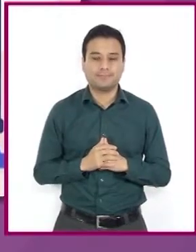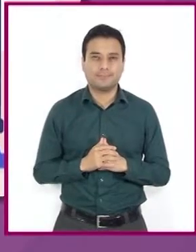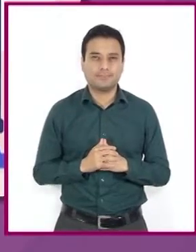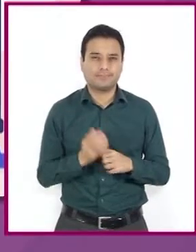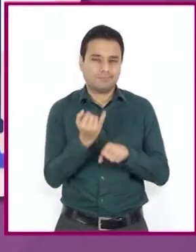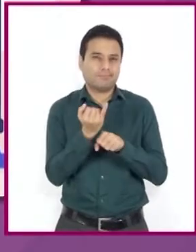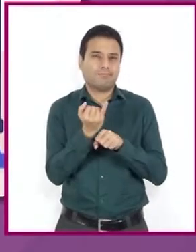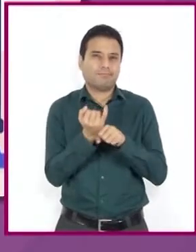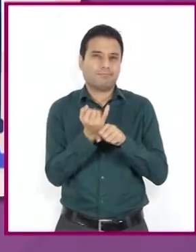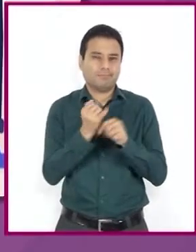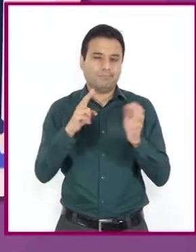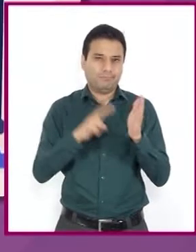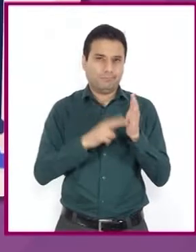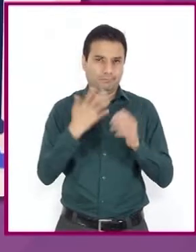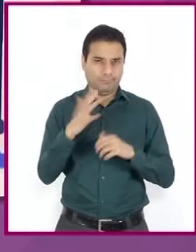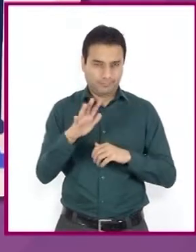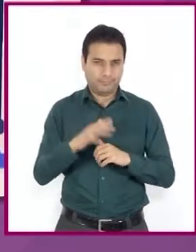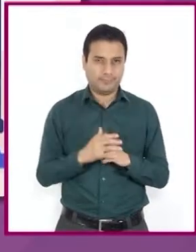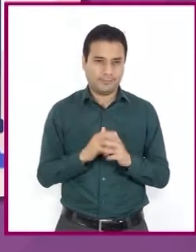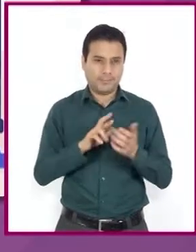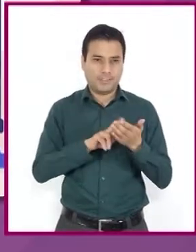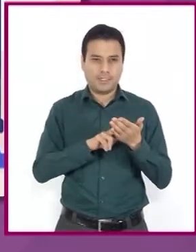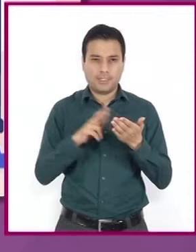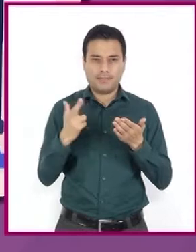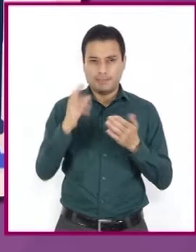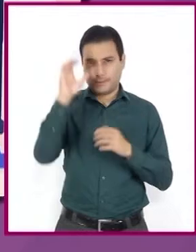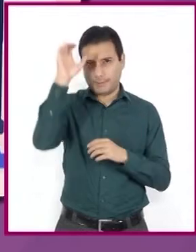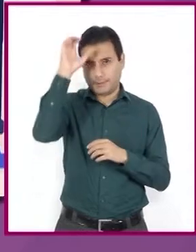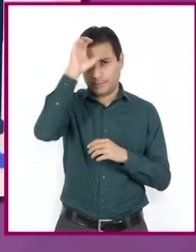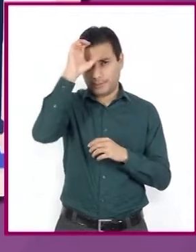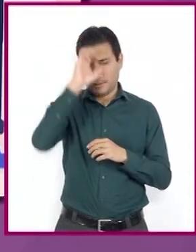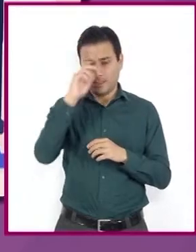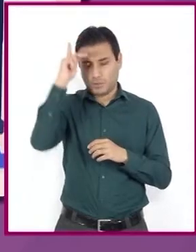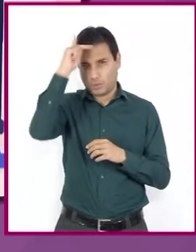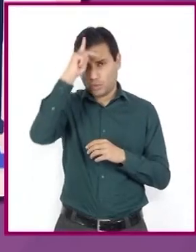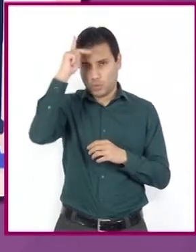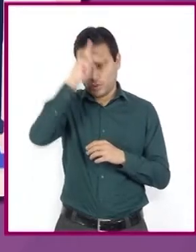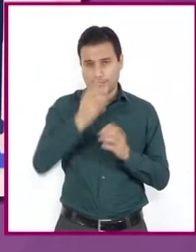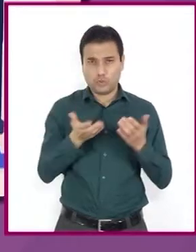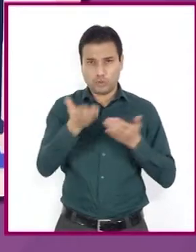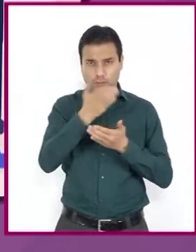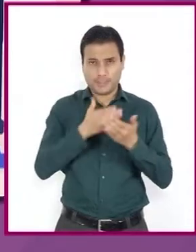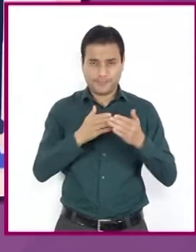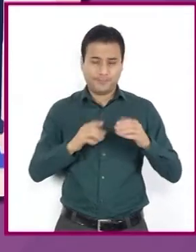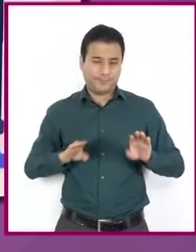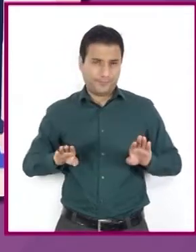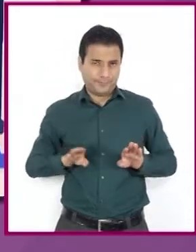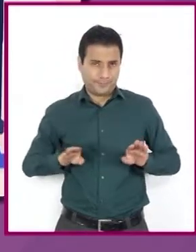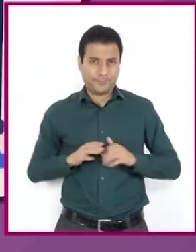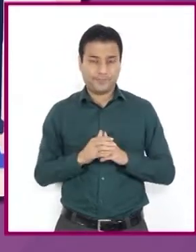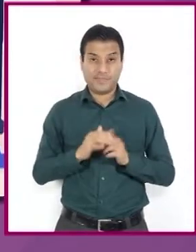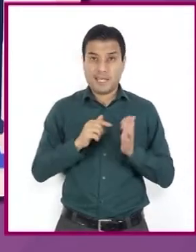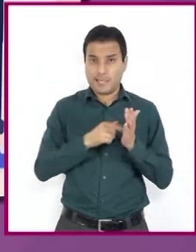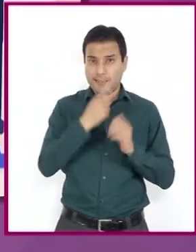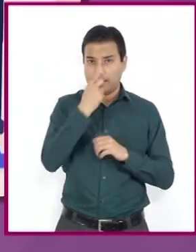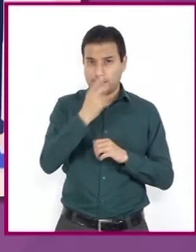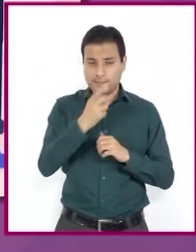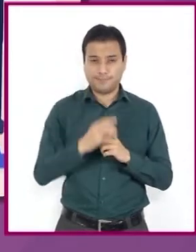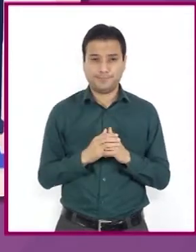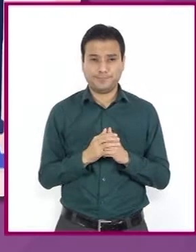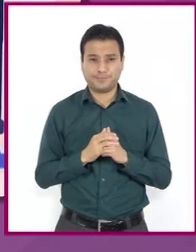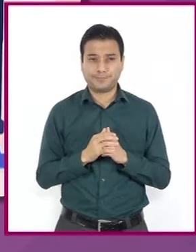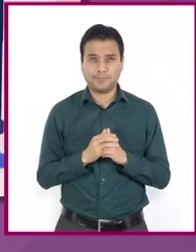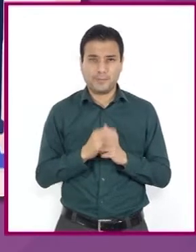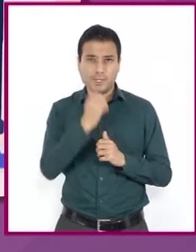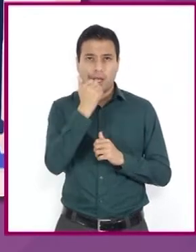Un estudio del 2010 en la revista Ciencias de la Psicología Social y de la Personalidad encontró que el porcentaje